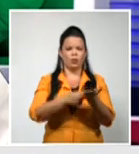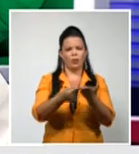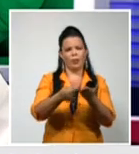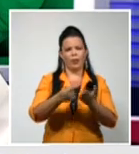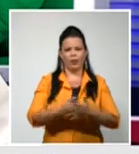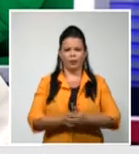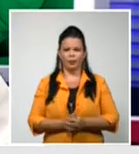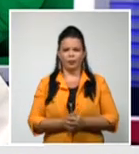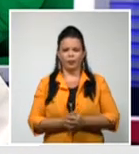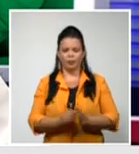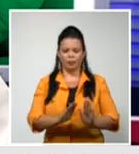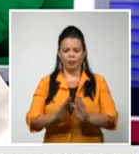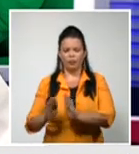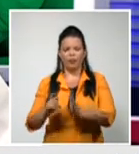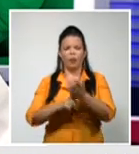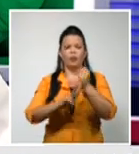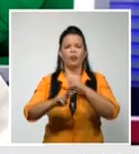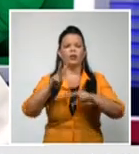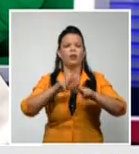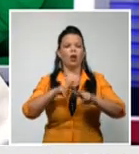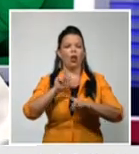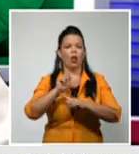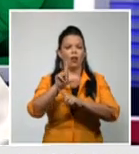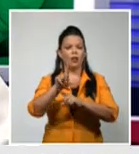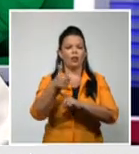Holguín, con 10 casos confirmados ayer